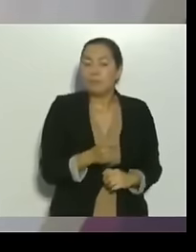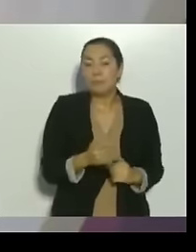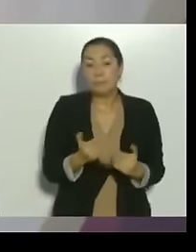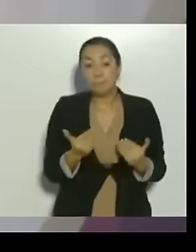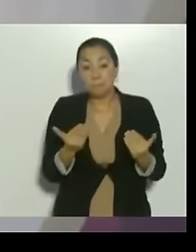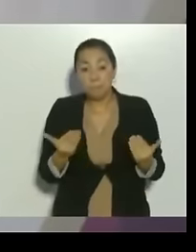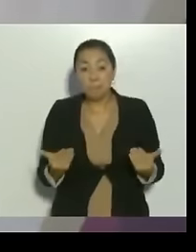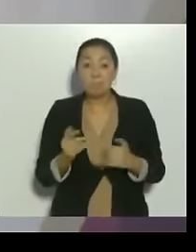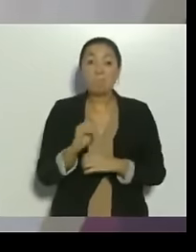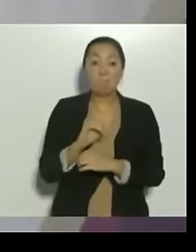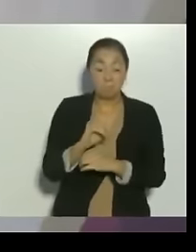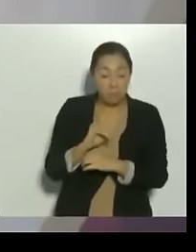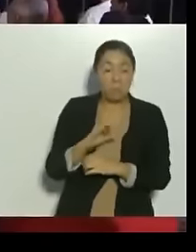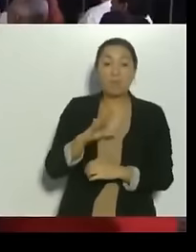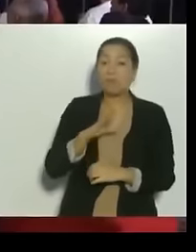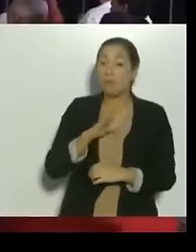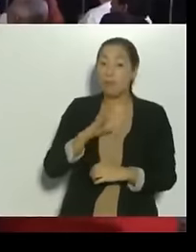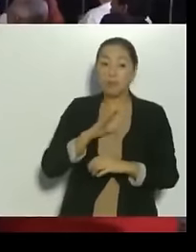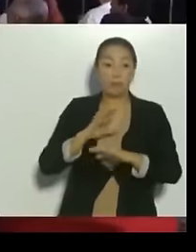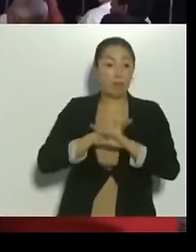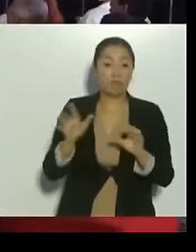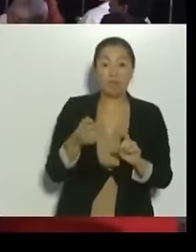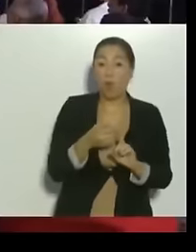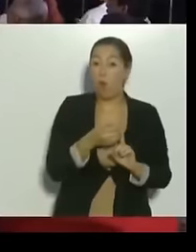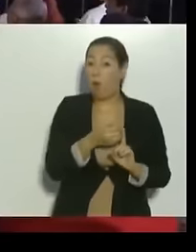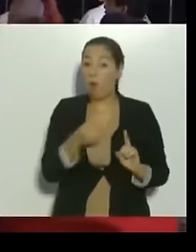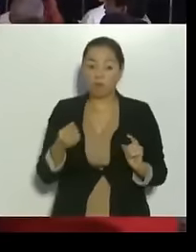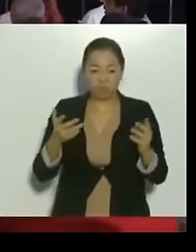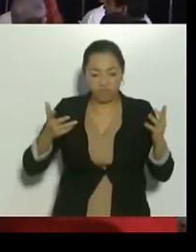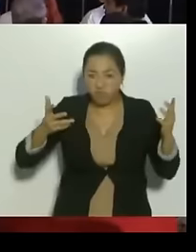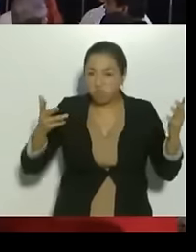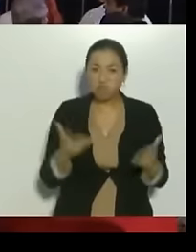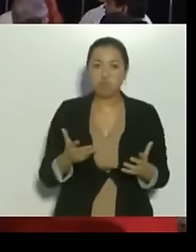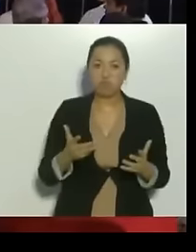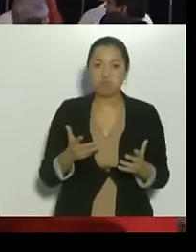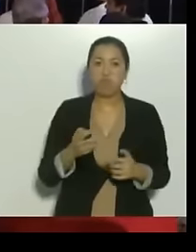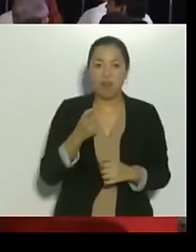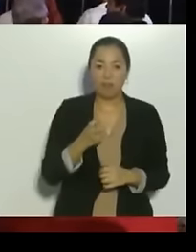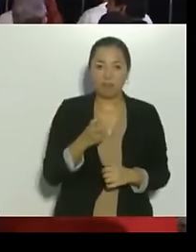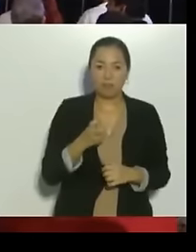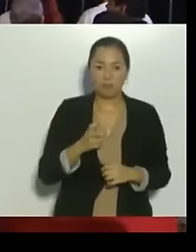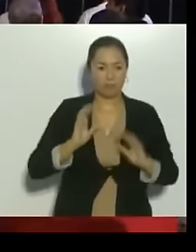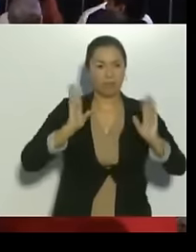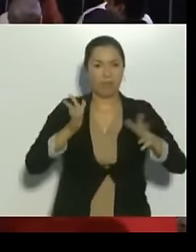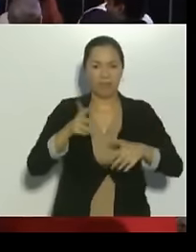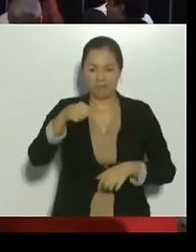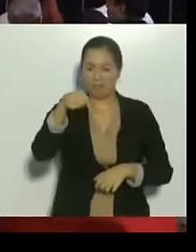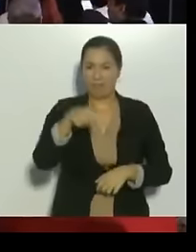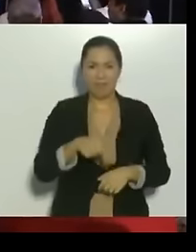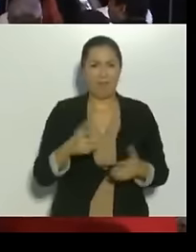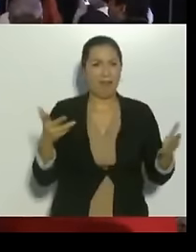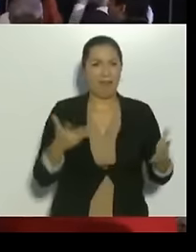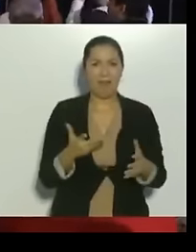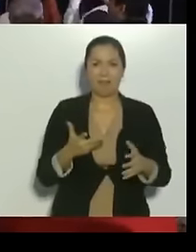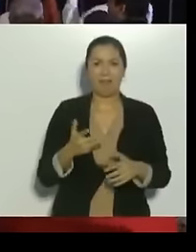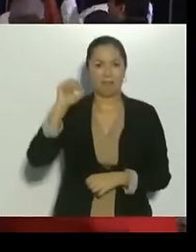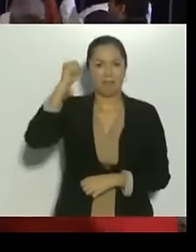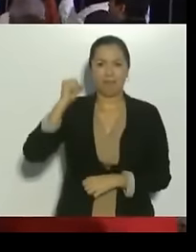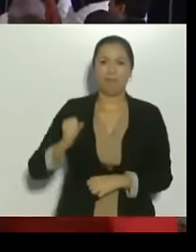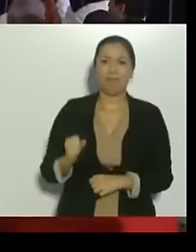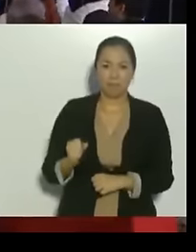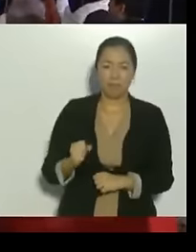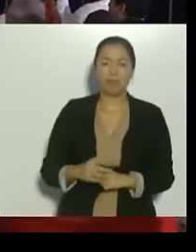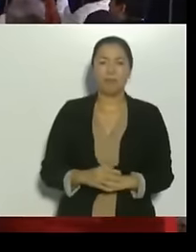esto Qué tipo qué clase socialistas son no Qué clase de izquierdistas son entonces me tomé la molestia de